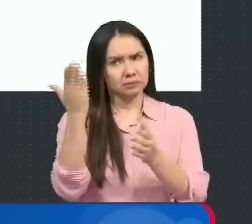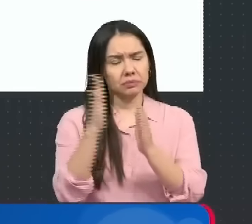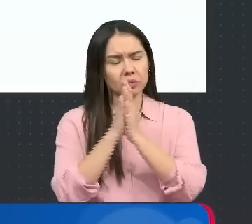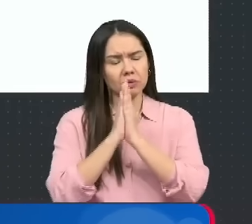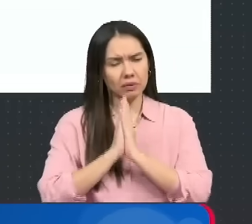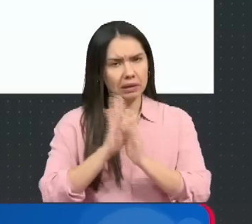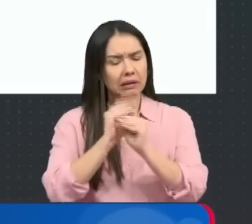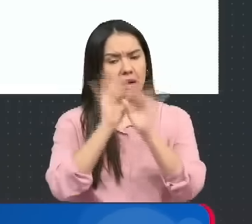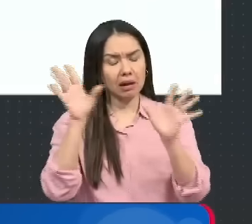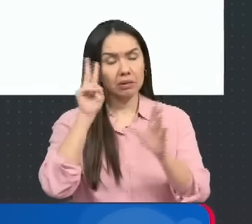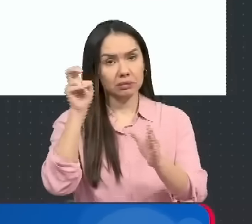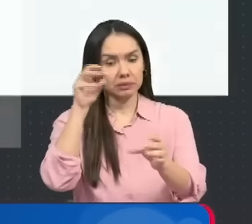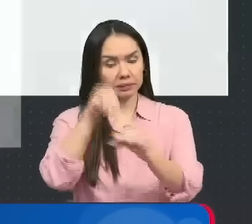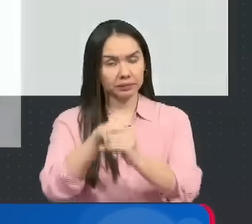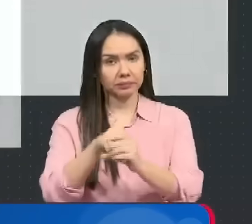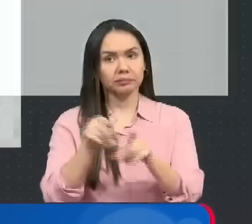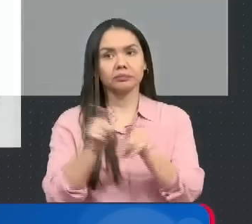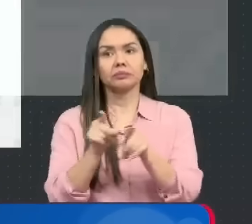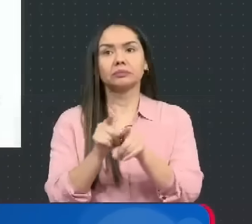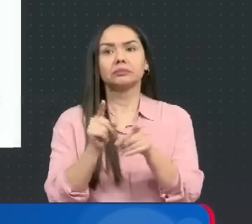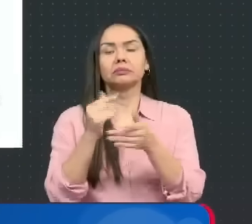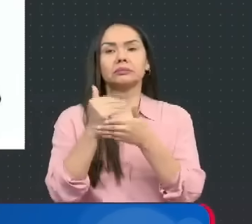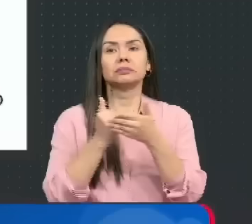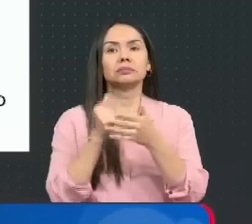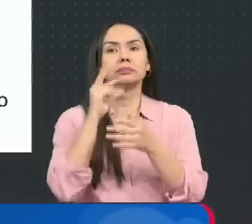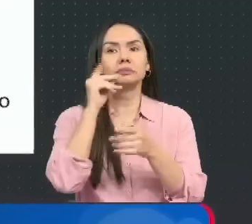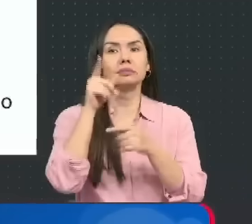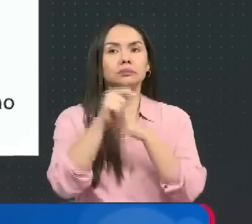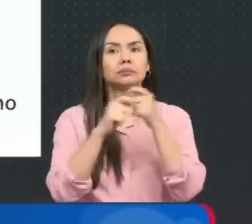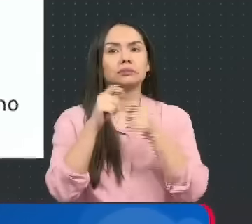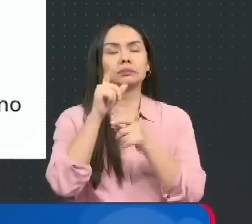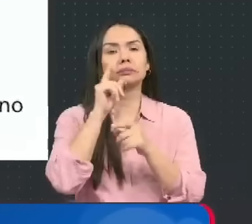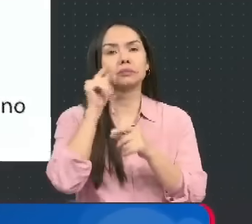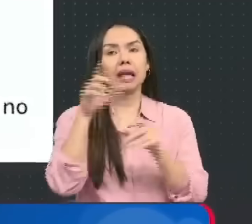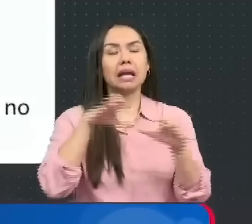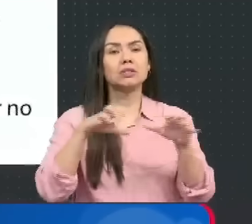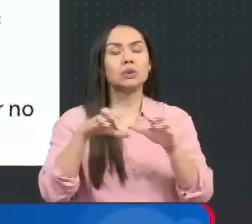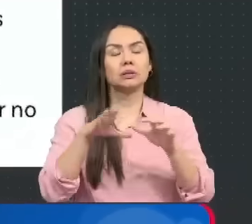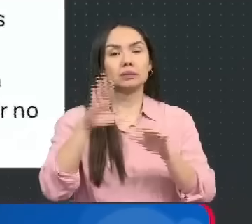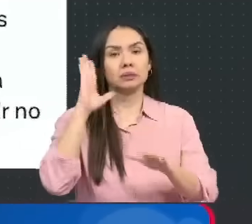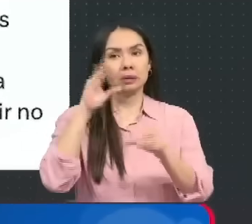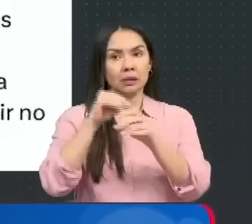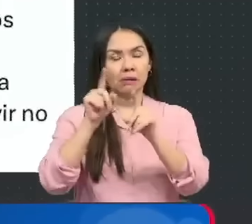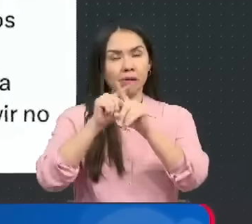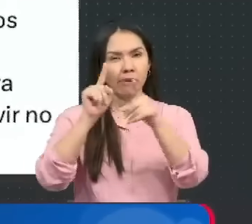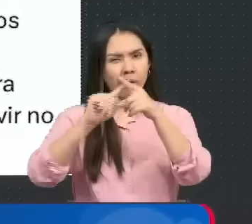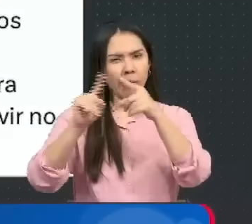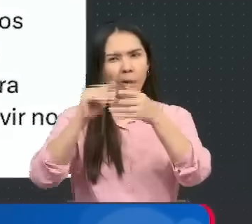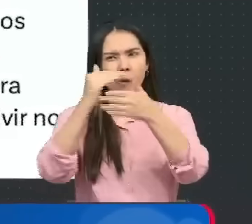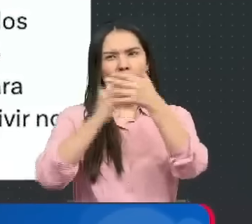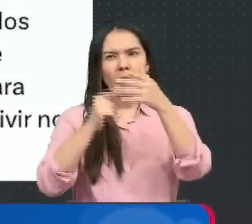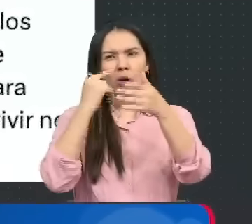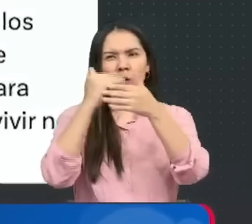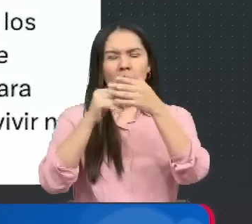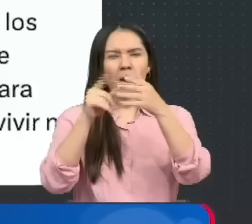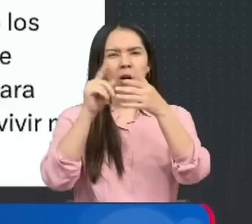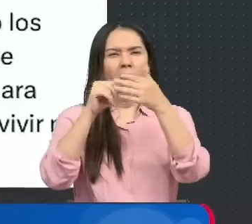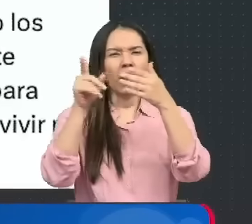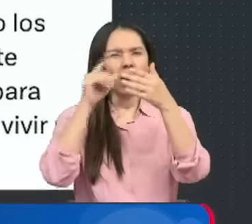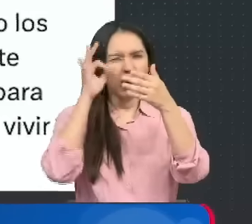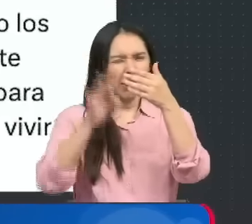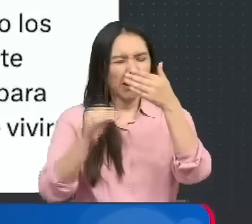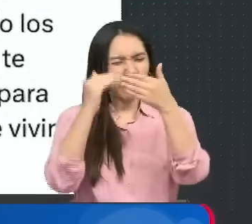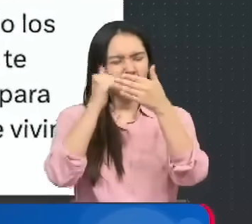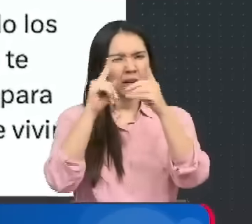autoridades esclarecer los hechos, mientras que Manfredo Marroquín de Acción Ciudadana indicó que parte de lo sucedido contra Farruko obedece a